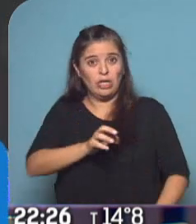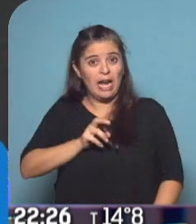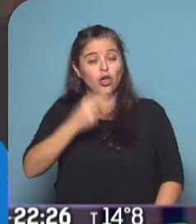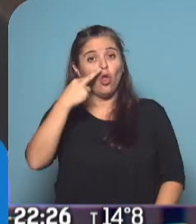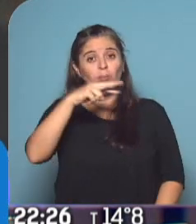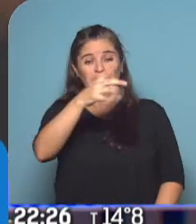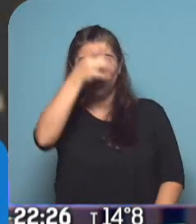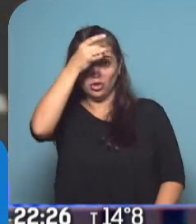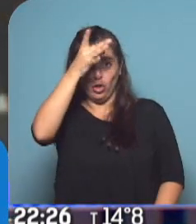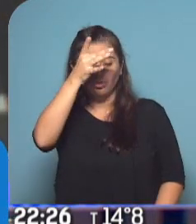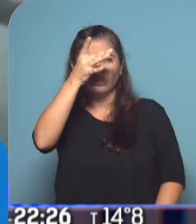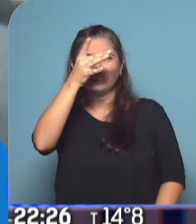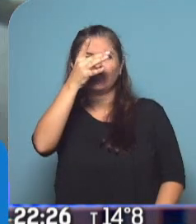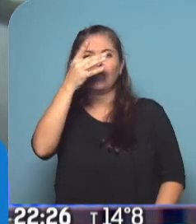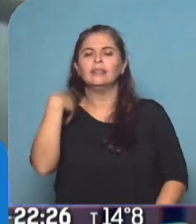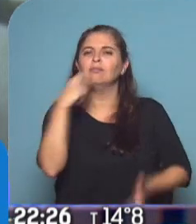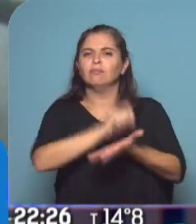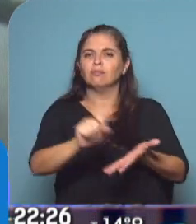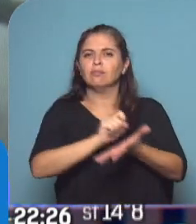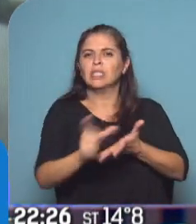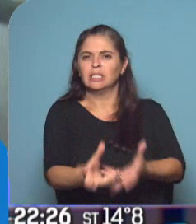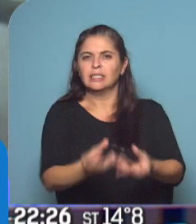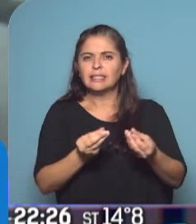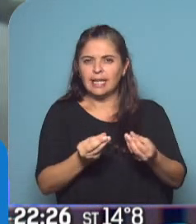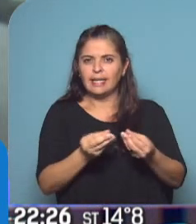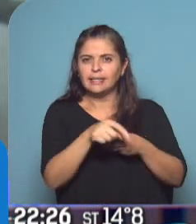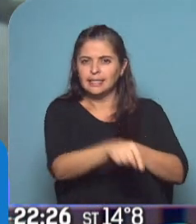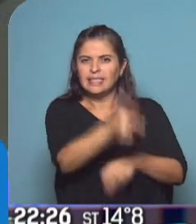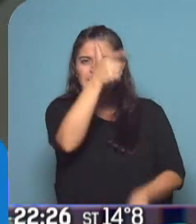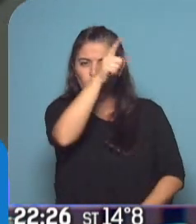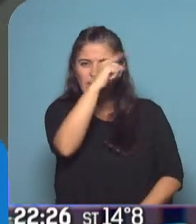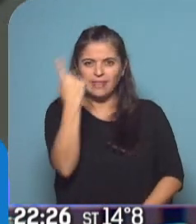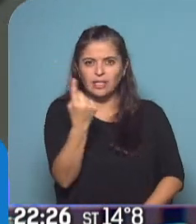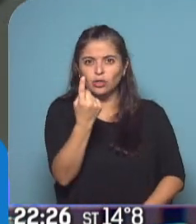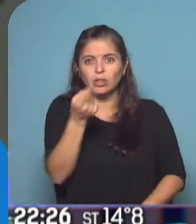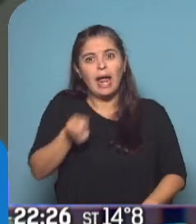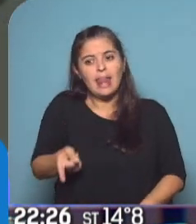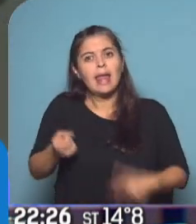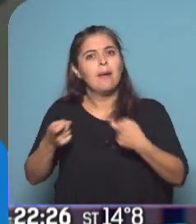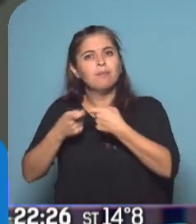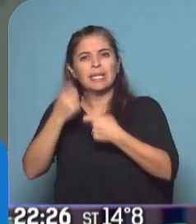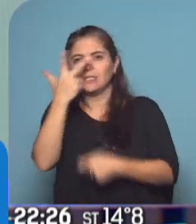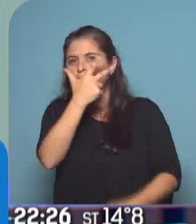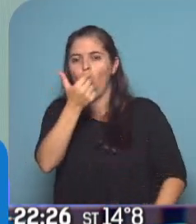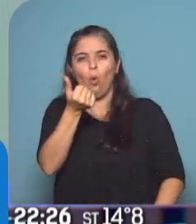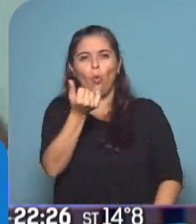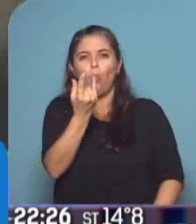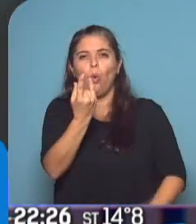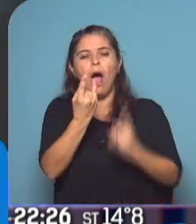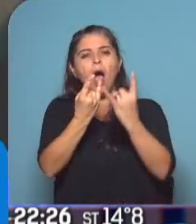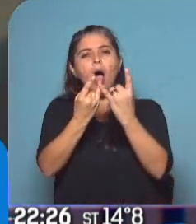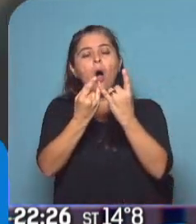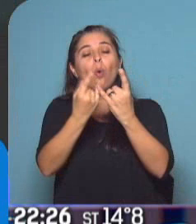una declaración en la cual consideraba amenaza para la seguridad nacional a huawei a otra compañía china esto